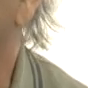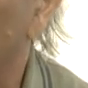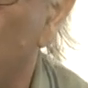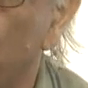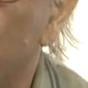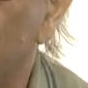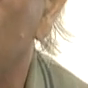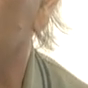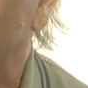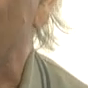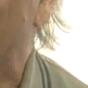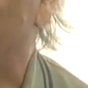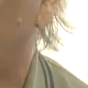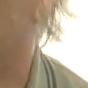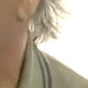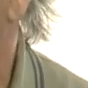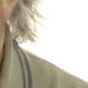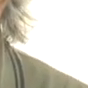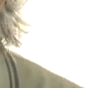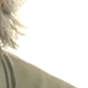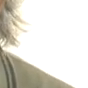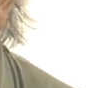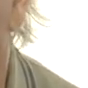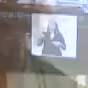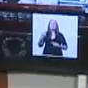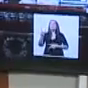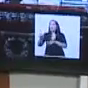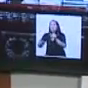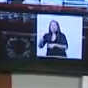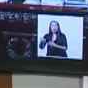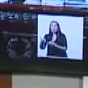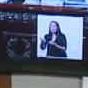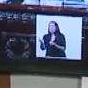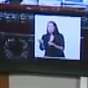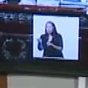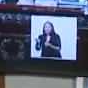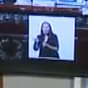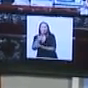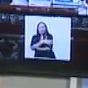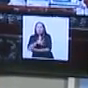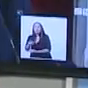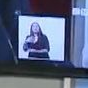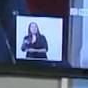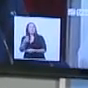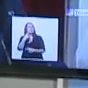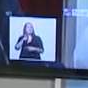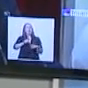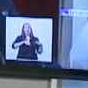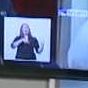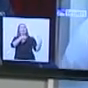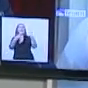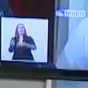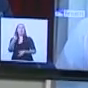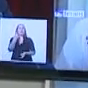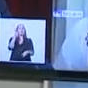originalmente, que era el grupo del PRO, con Melconian como su asesor económico, que tenía claras posiciones políticas